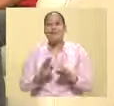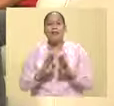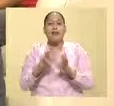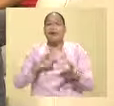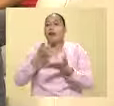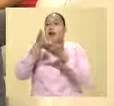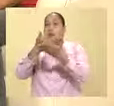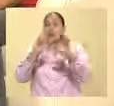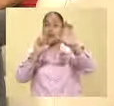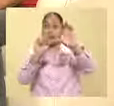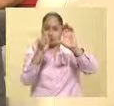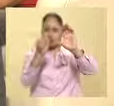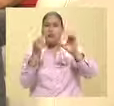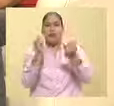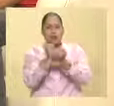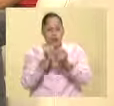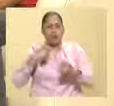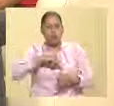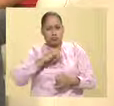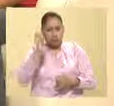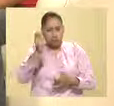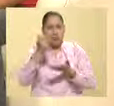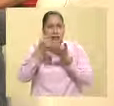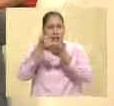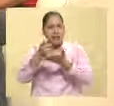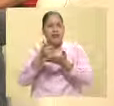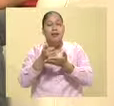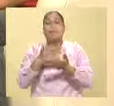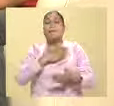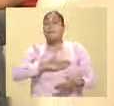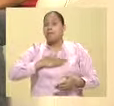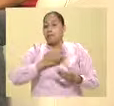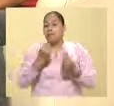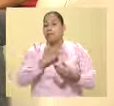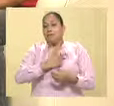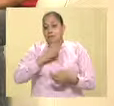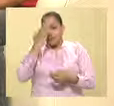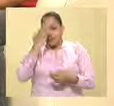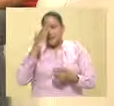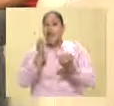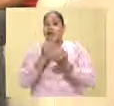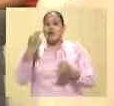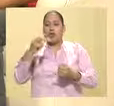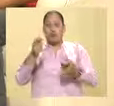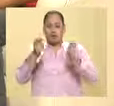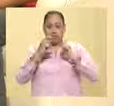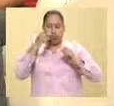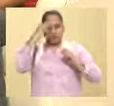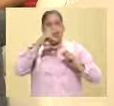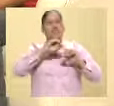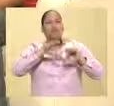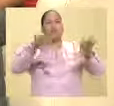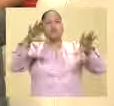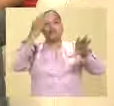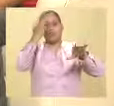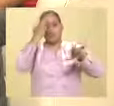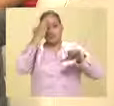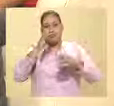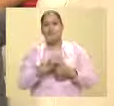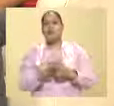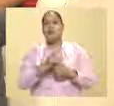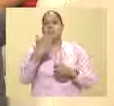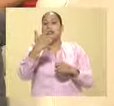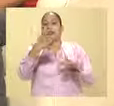ayudarte capital 21 creo que para eso estamos y hay que placer conocerte y qué bueno que lleves el nombre de méxico pues ahora siento por los